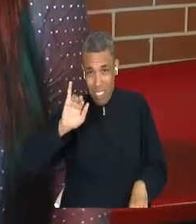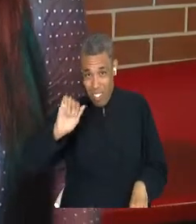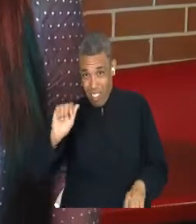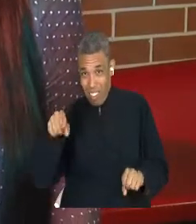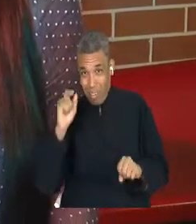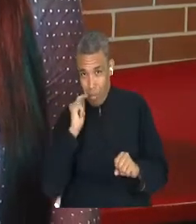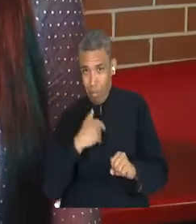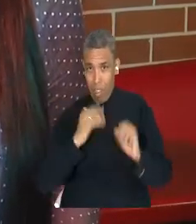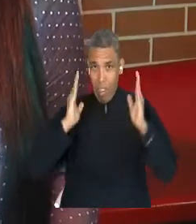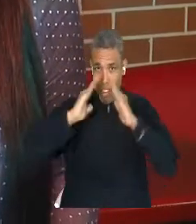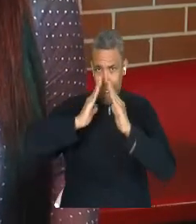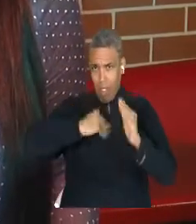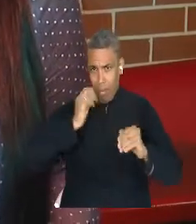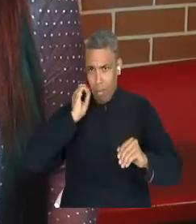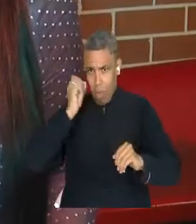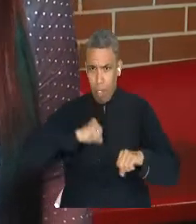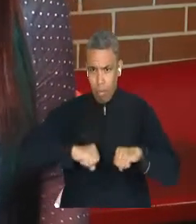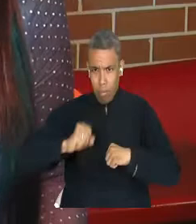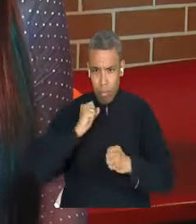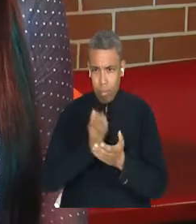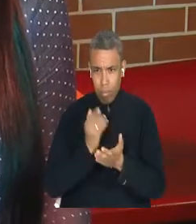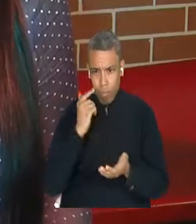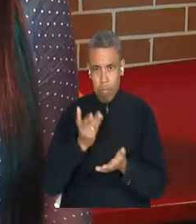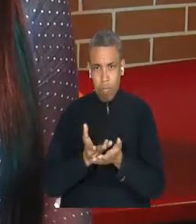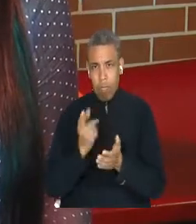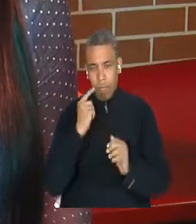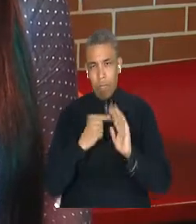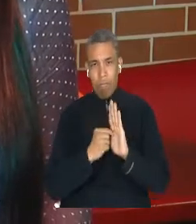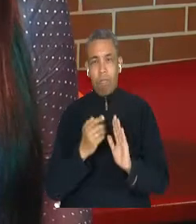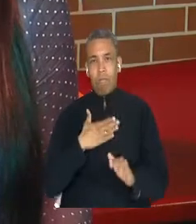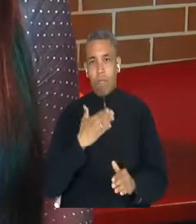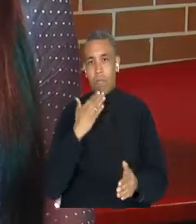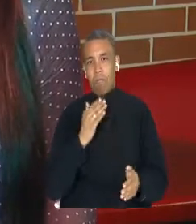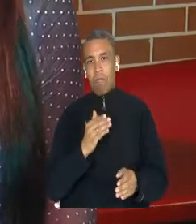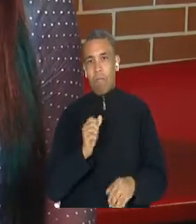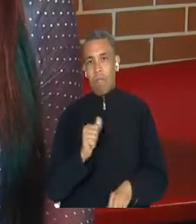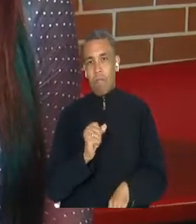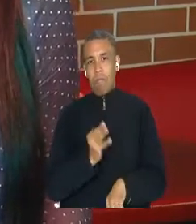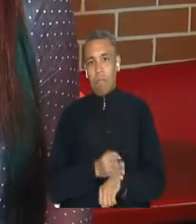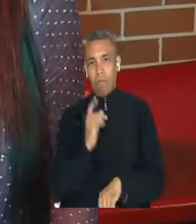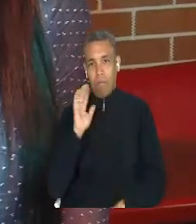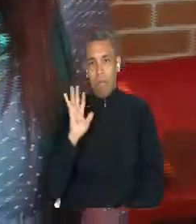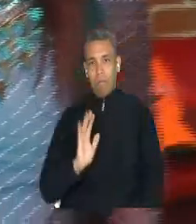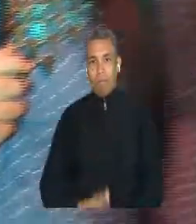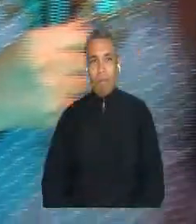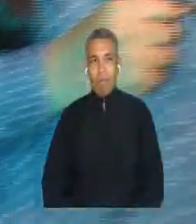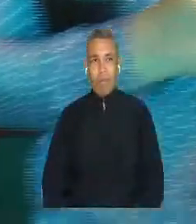En Casa, aquí por Enlace Televisión, 10 en punto de la mañana, de lunes a viernes. Chao.